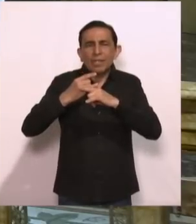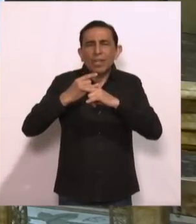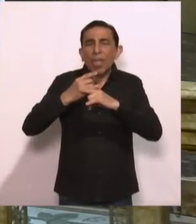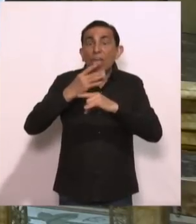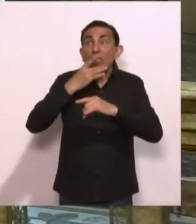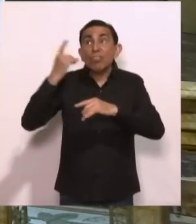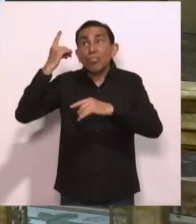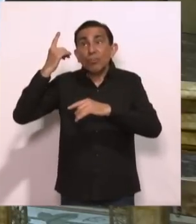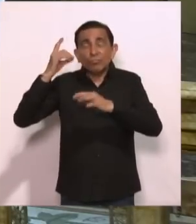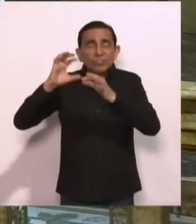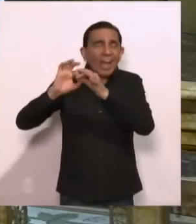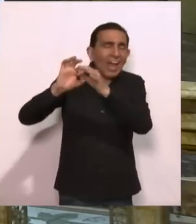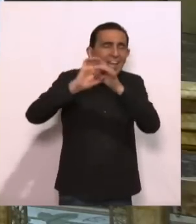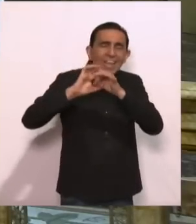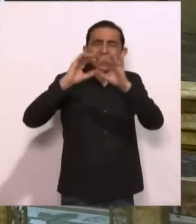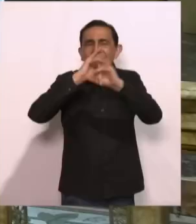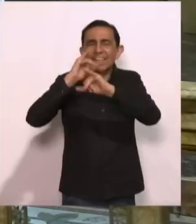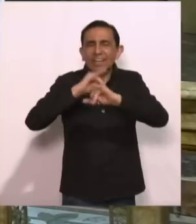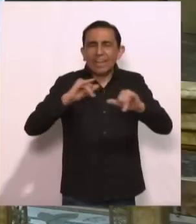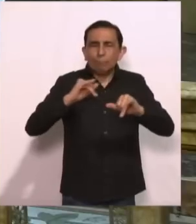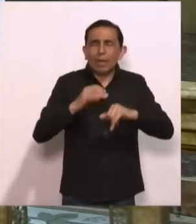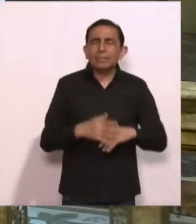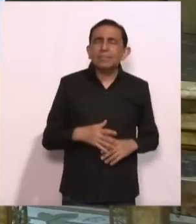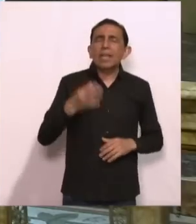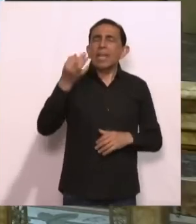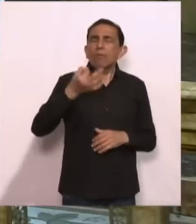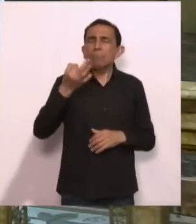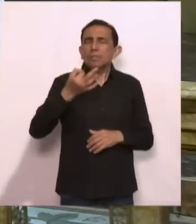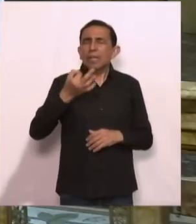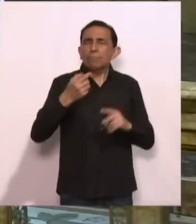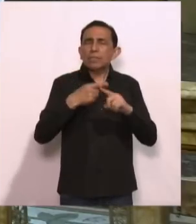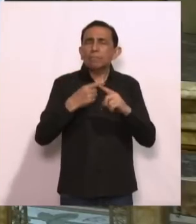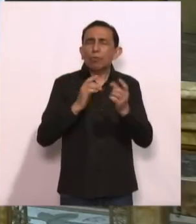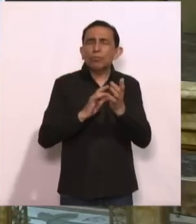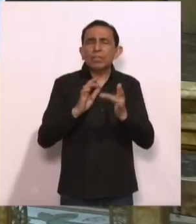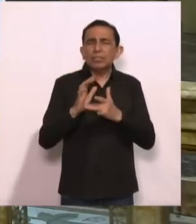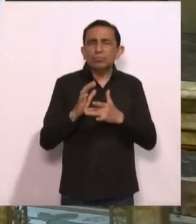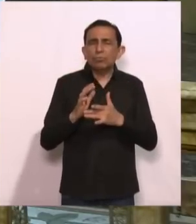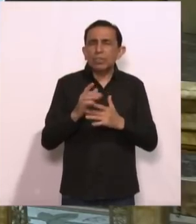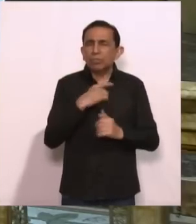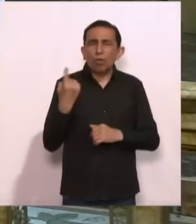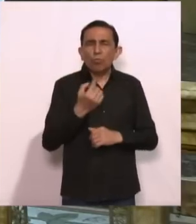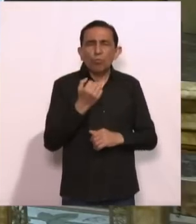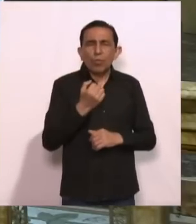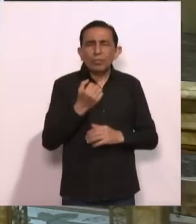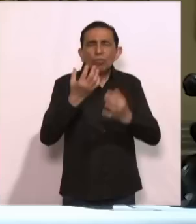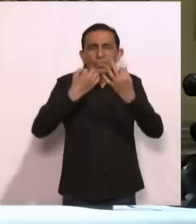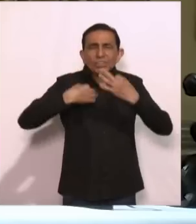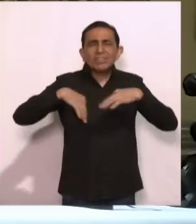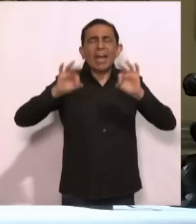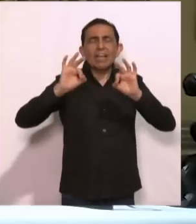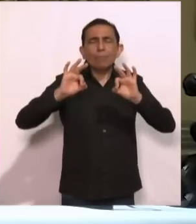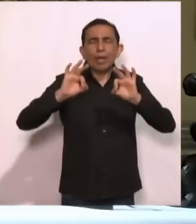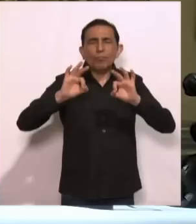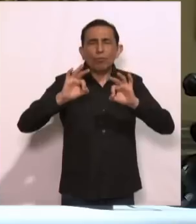la alianza y de la paz, sobre todo por Jesucristo, nuestro Redentor,